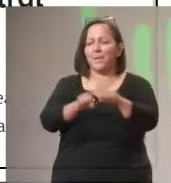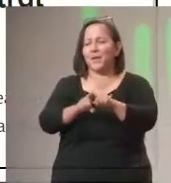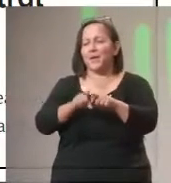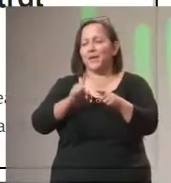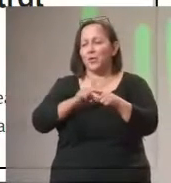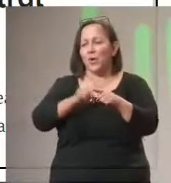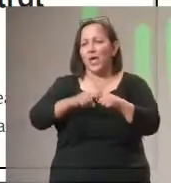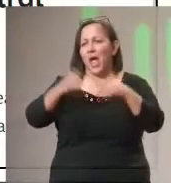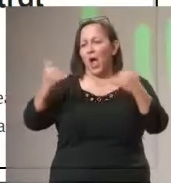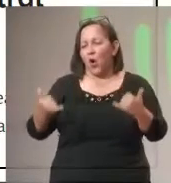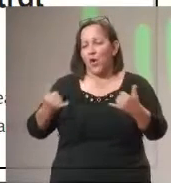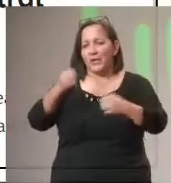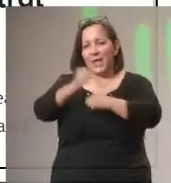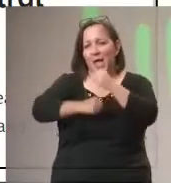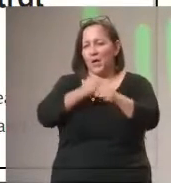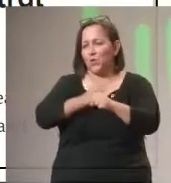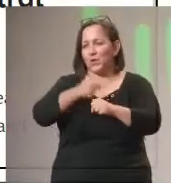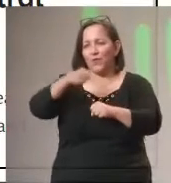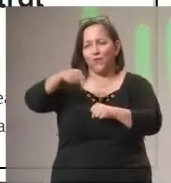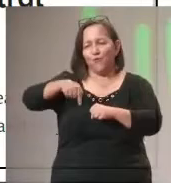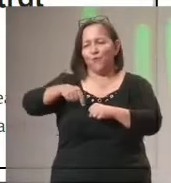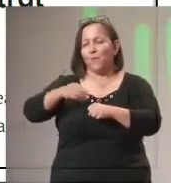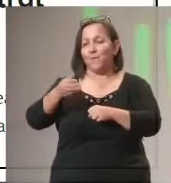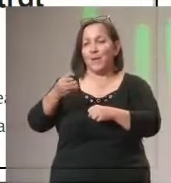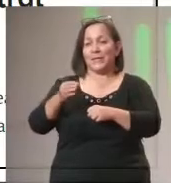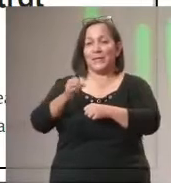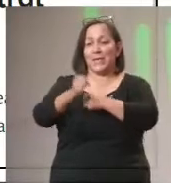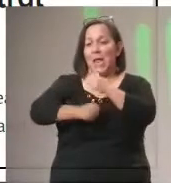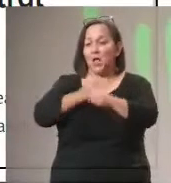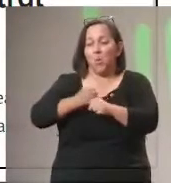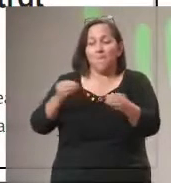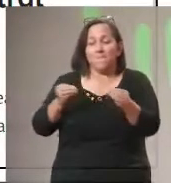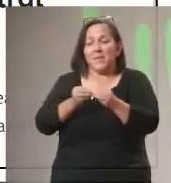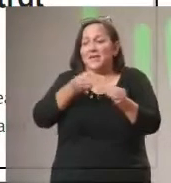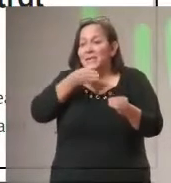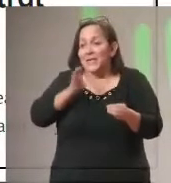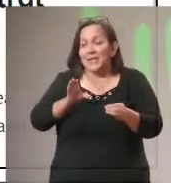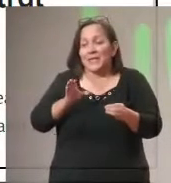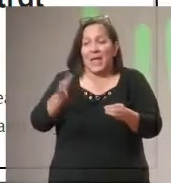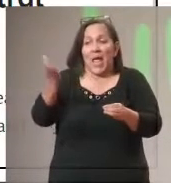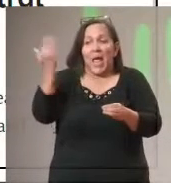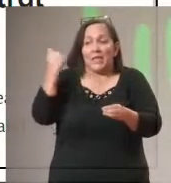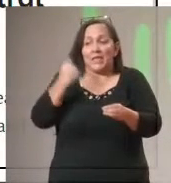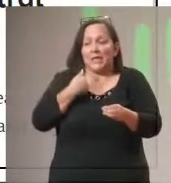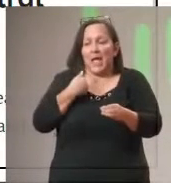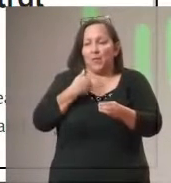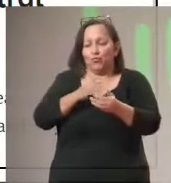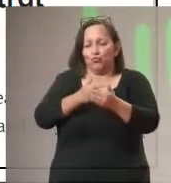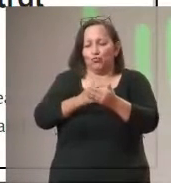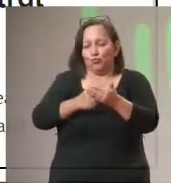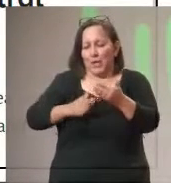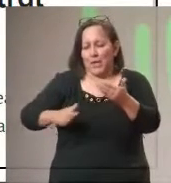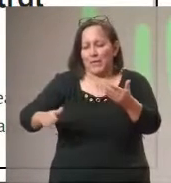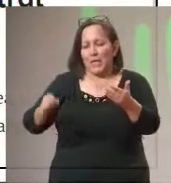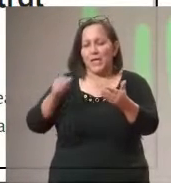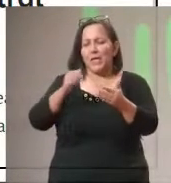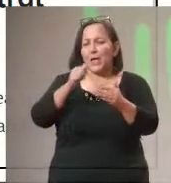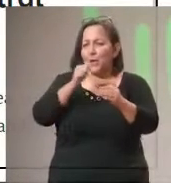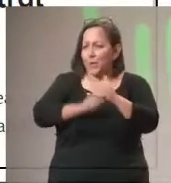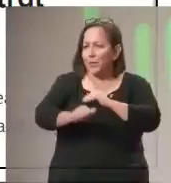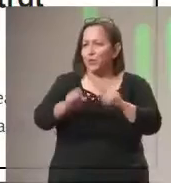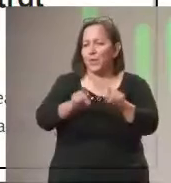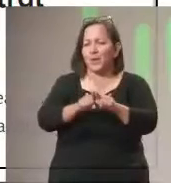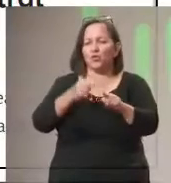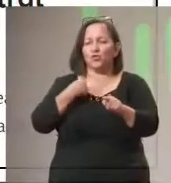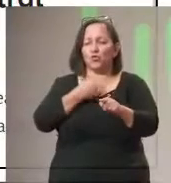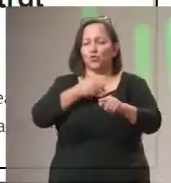este año posiblemente va a ser el año más caliente que tengamos registros. Entonces, nos estamos moviendo en un